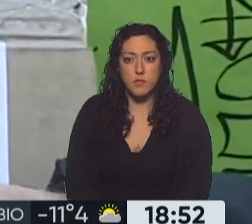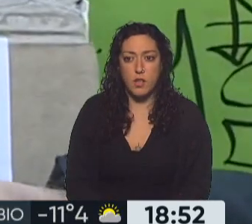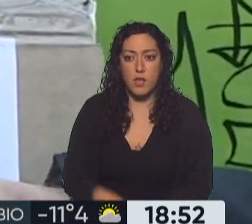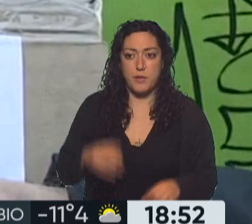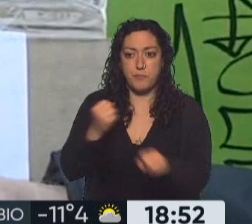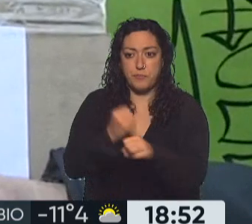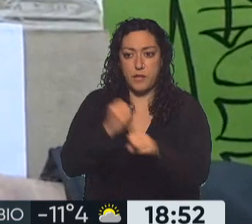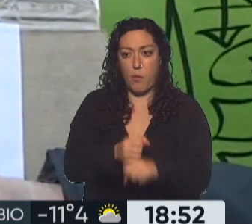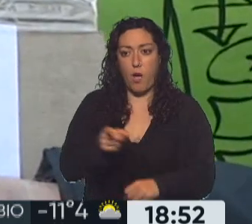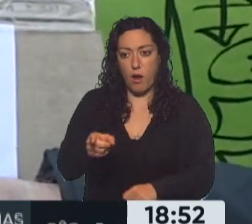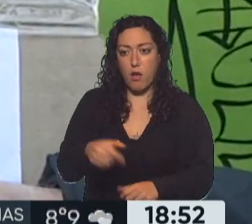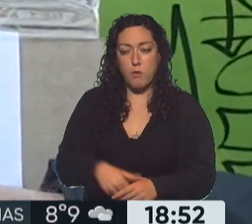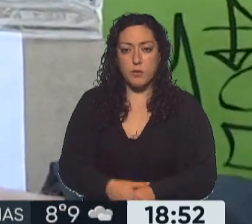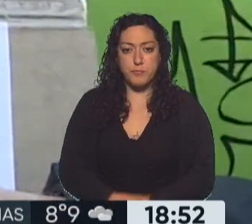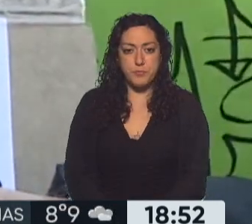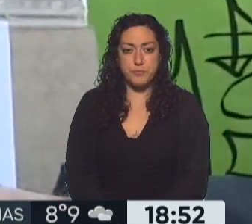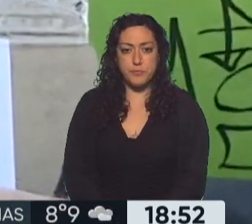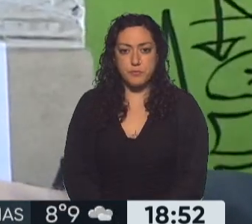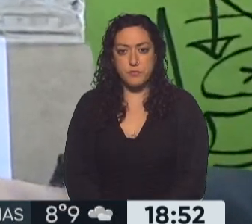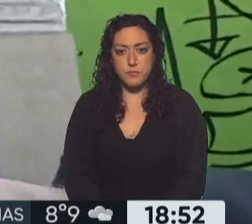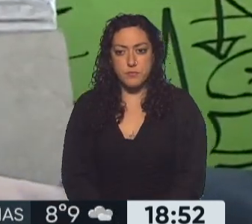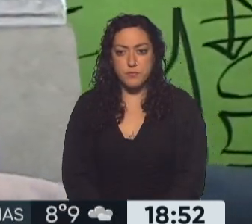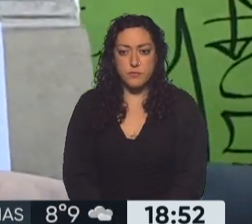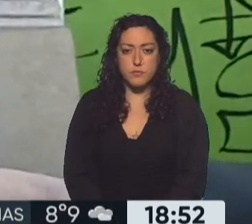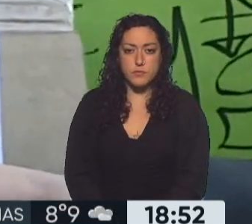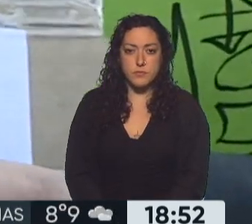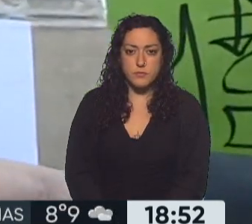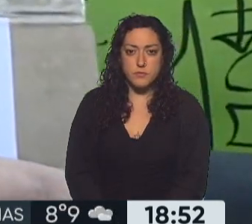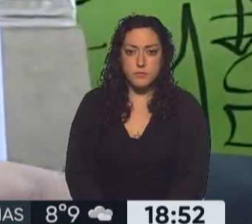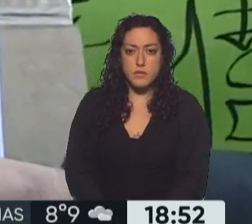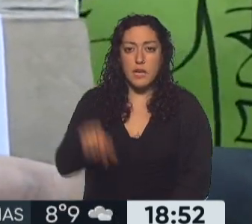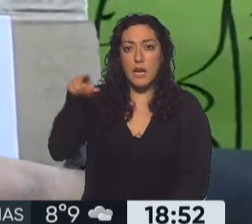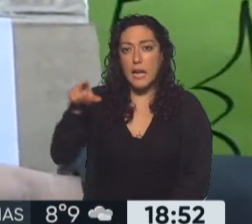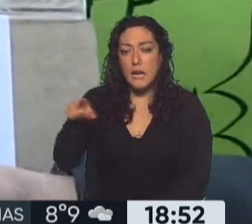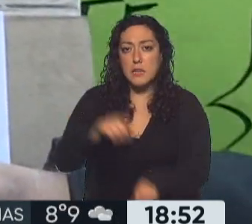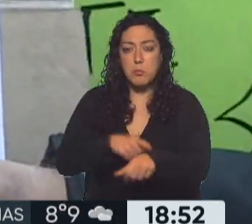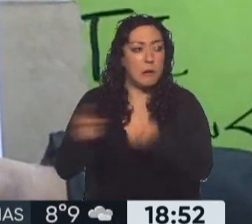trabajaba, se repartía 1000 pedazos para todos.